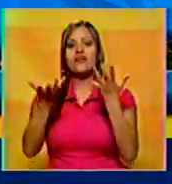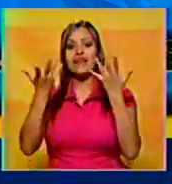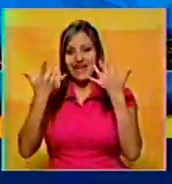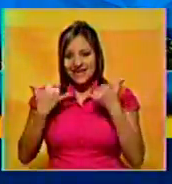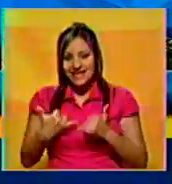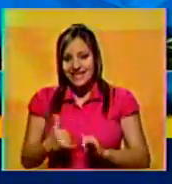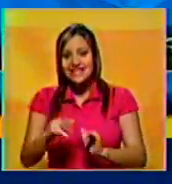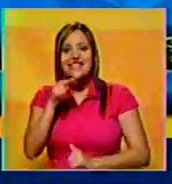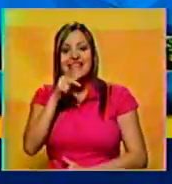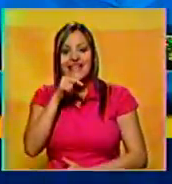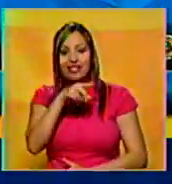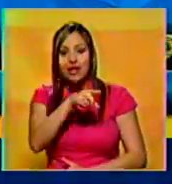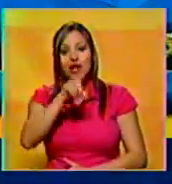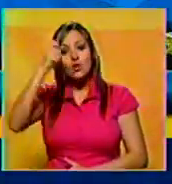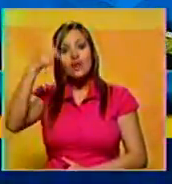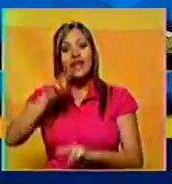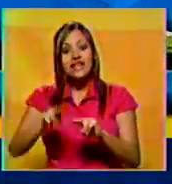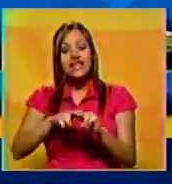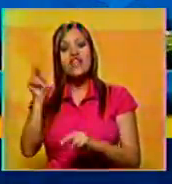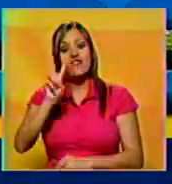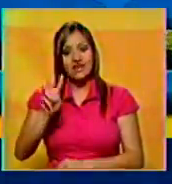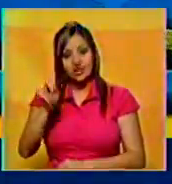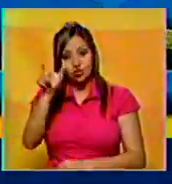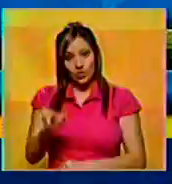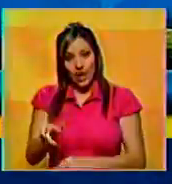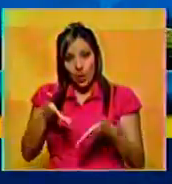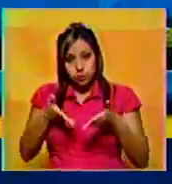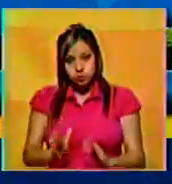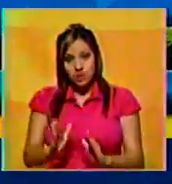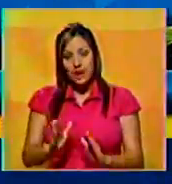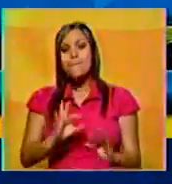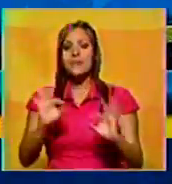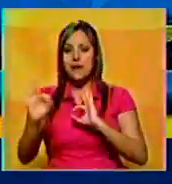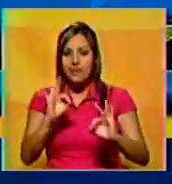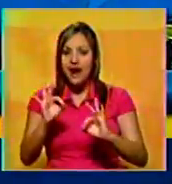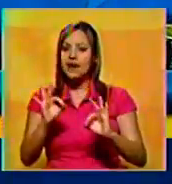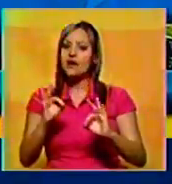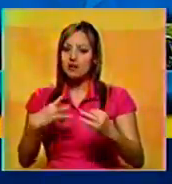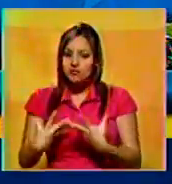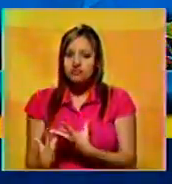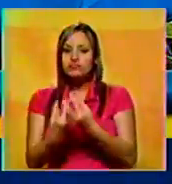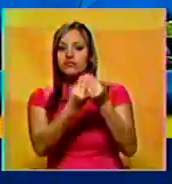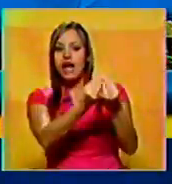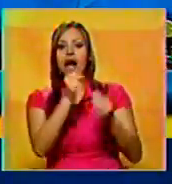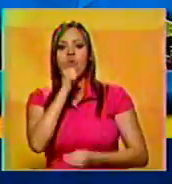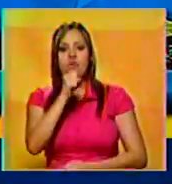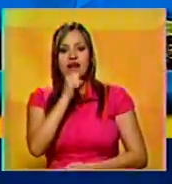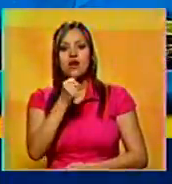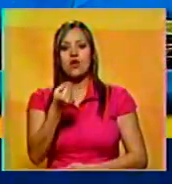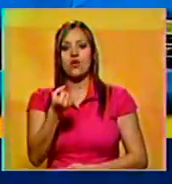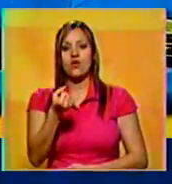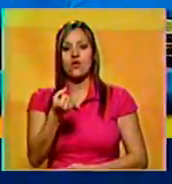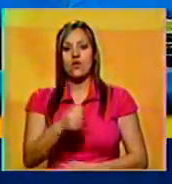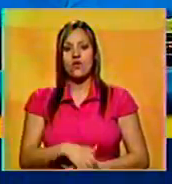niña es venezolana y lo previsto es que se quede con sus padres, sus abuelos paternos,